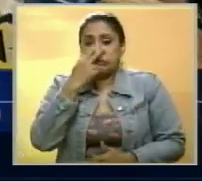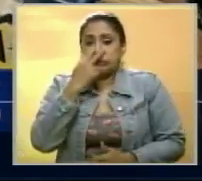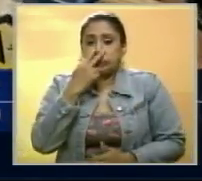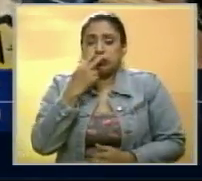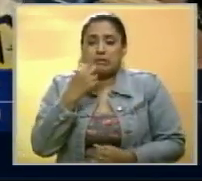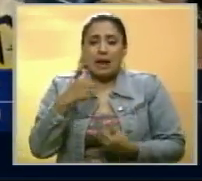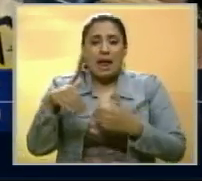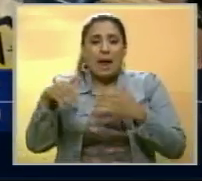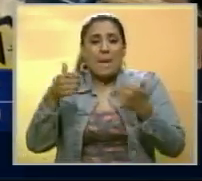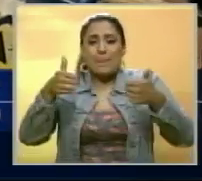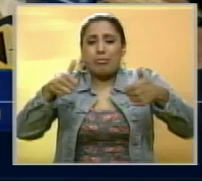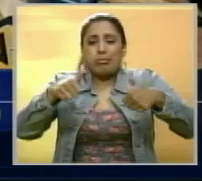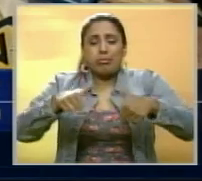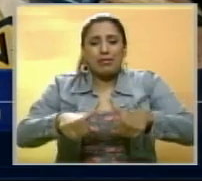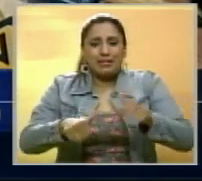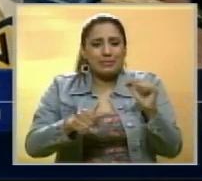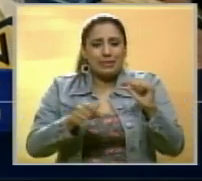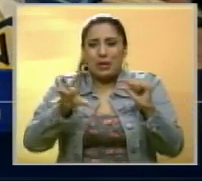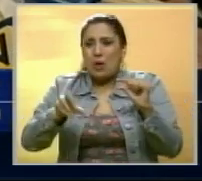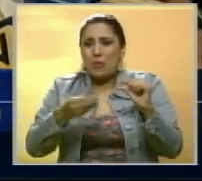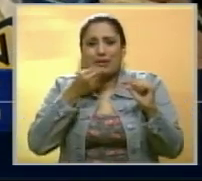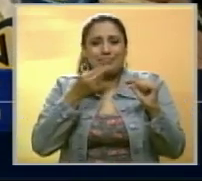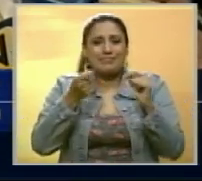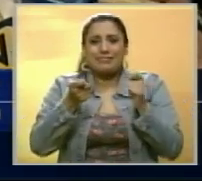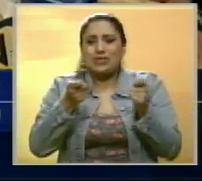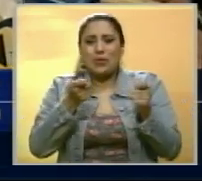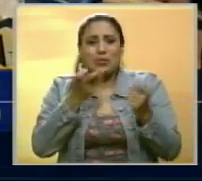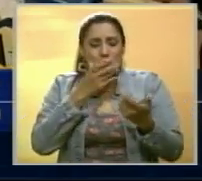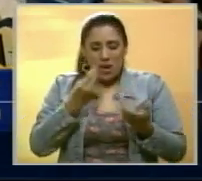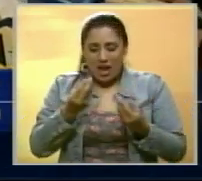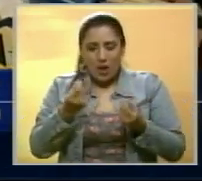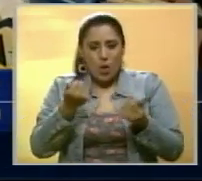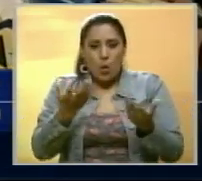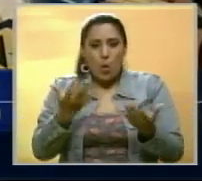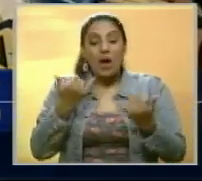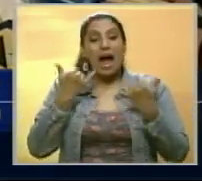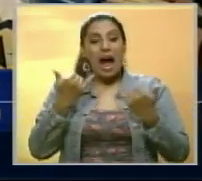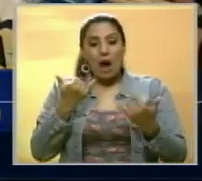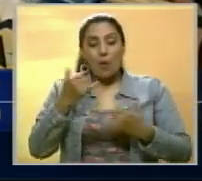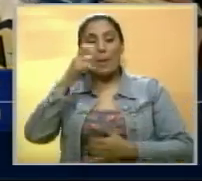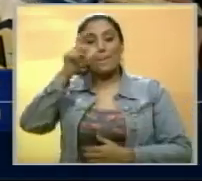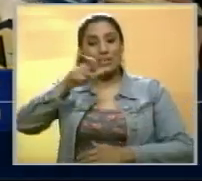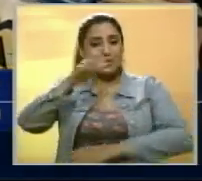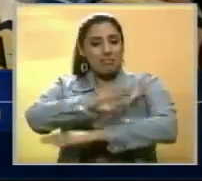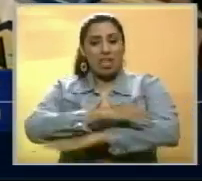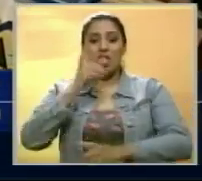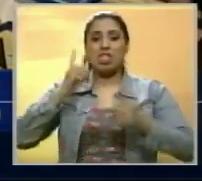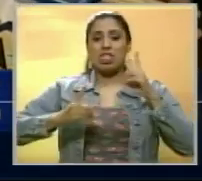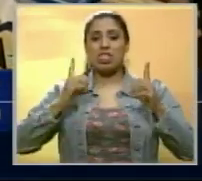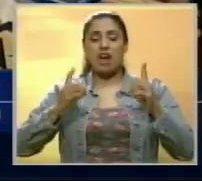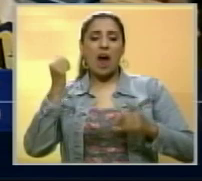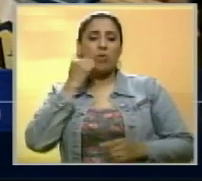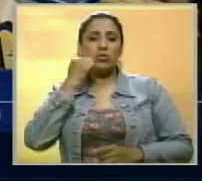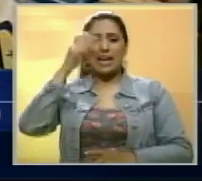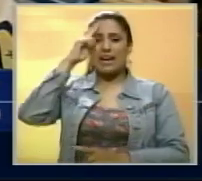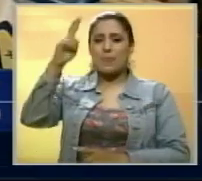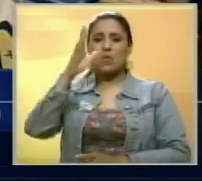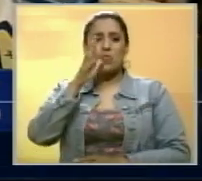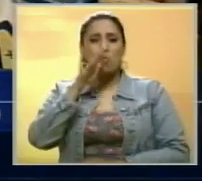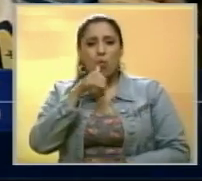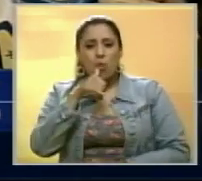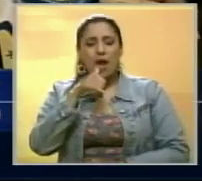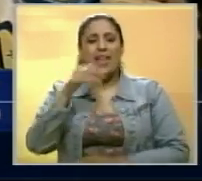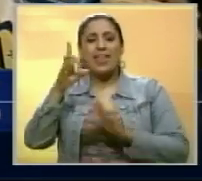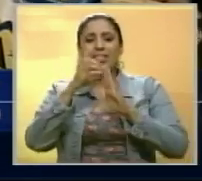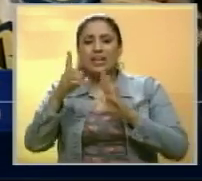a vivir en los límites mínimos de satisfacción de sus necesidades. Martínez aseguró que la conducta arbitraria, el irrespeto sistemático al Estado